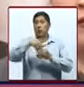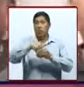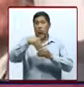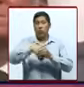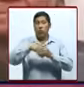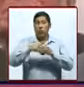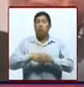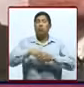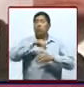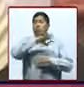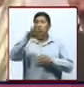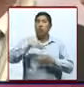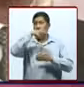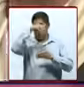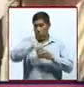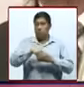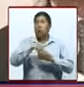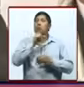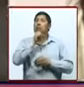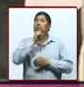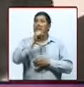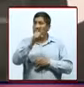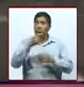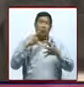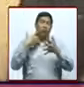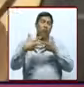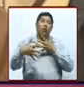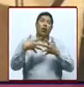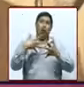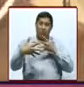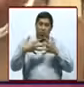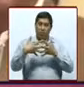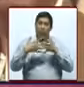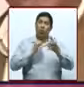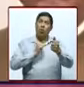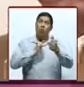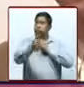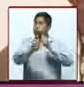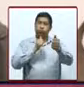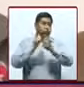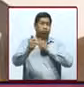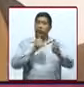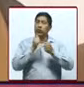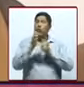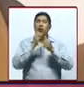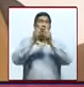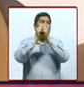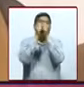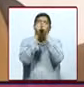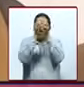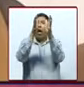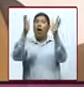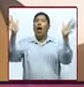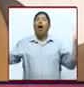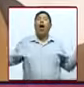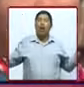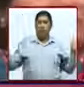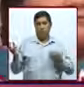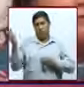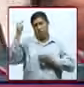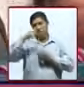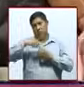con integridad, seguros, transparentes, competitivos y con la más amplia